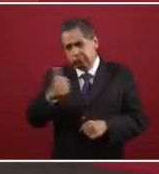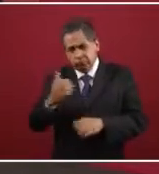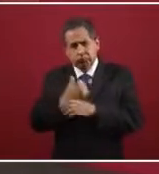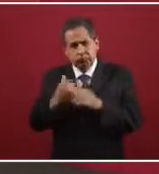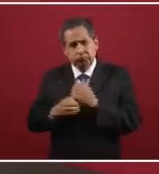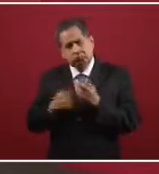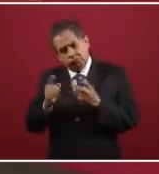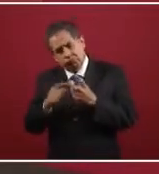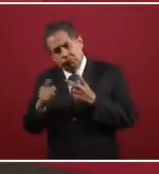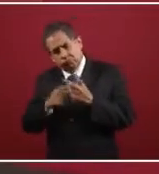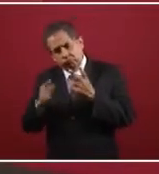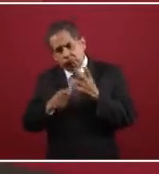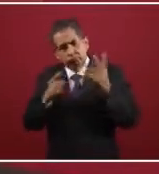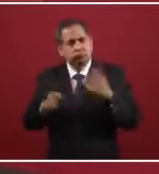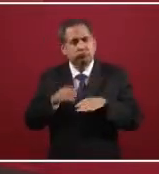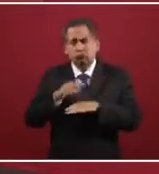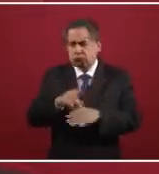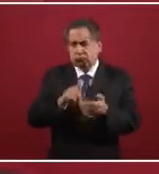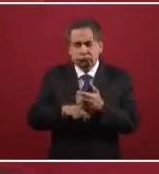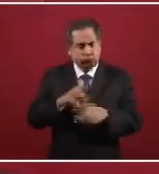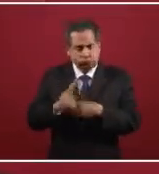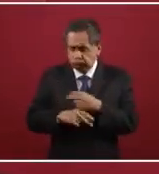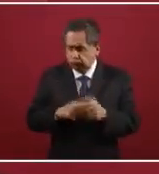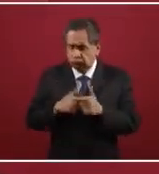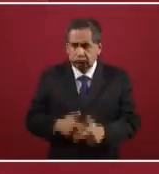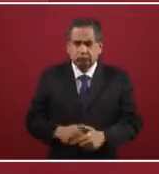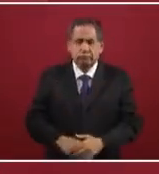respecto a las medidas que se están tomando y vamos a seguirlo haciendo.